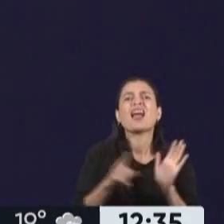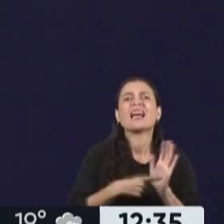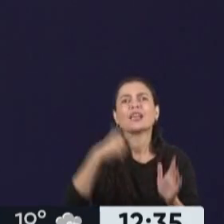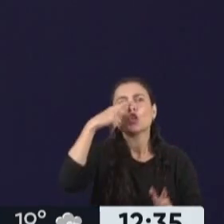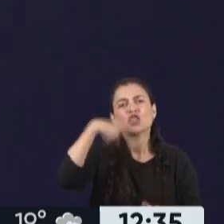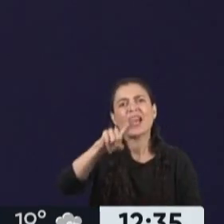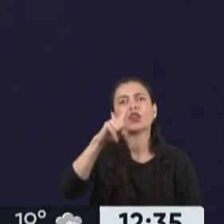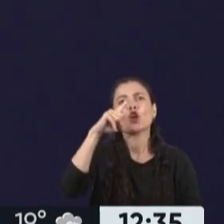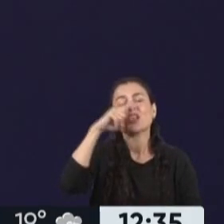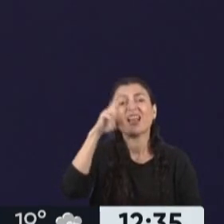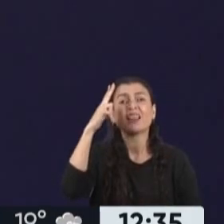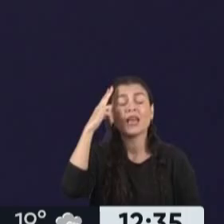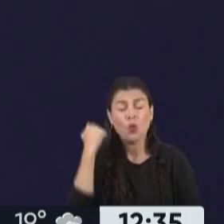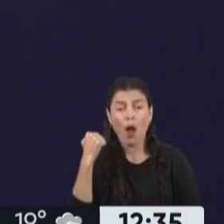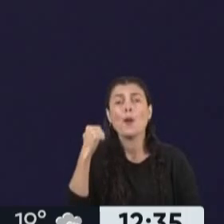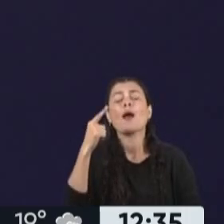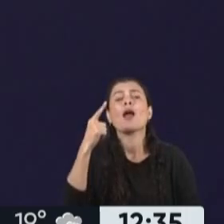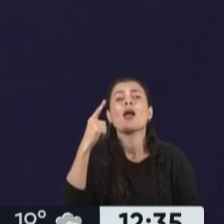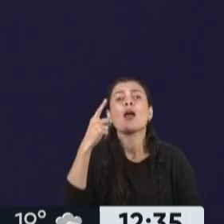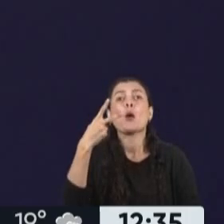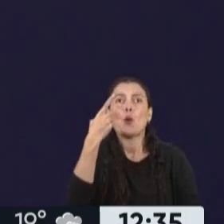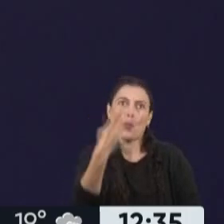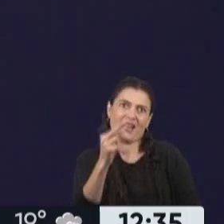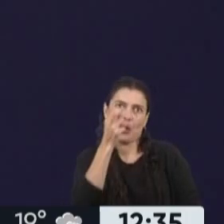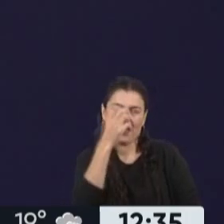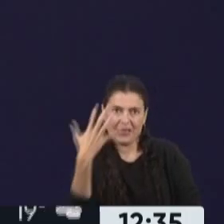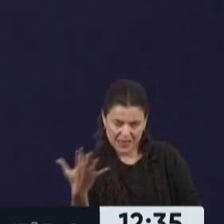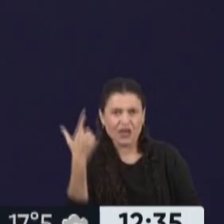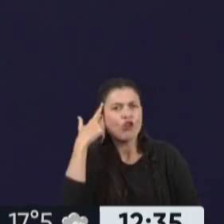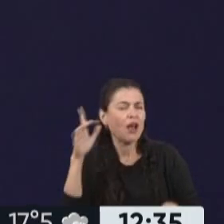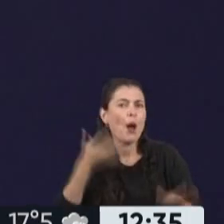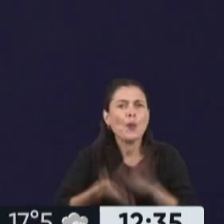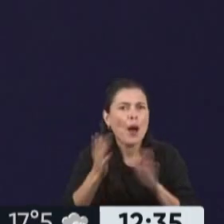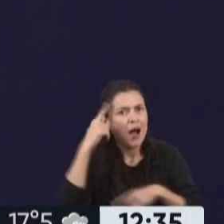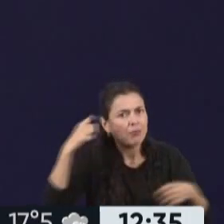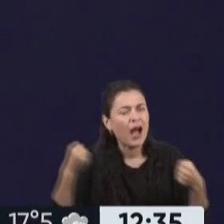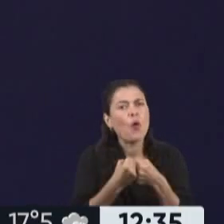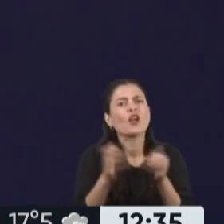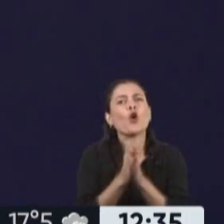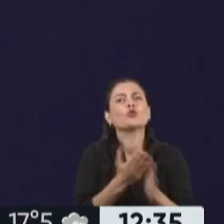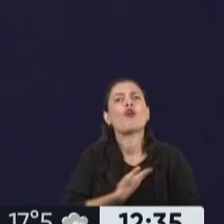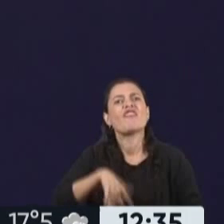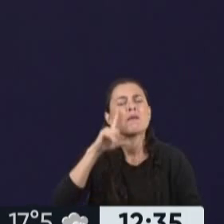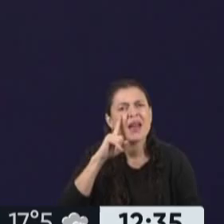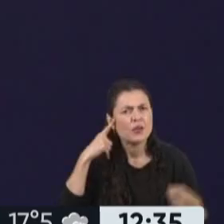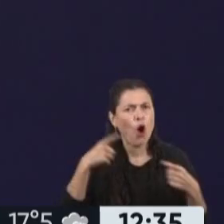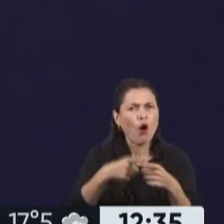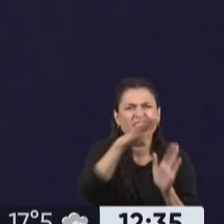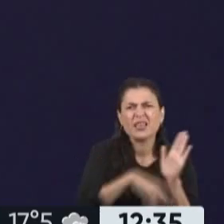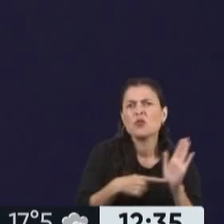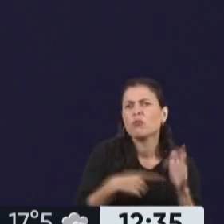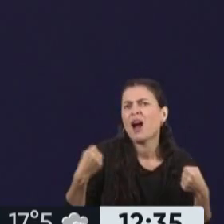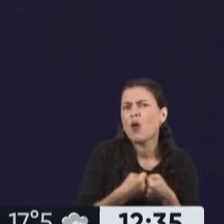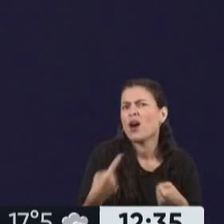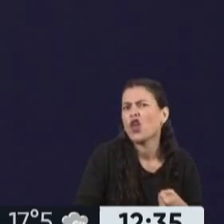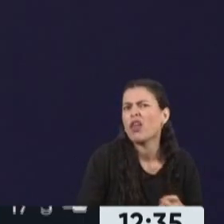179/2025, publicado ayer en el Boletín Oficial, que aprueba el nuevo acuerdo con el Fondo Monetario Internacional. El objetivo de este acuerdo es, como ya lo